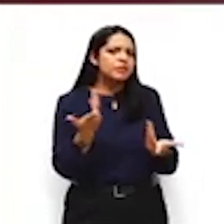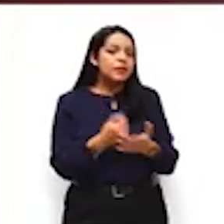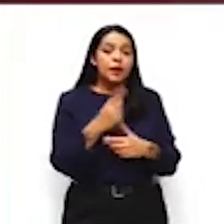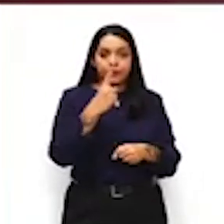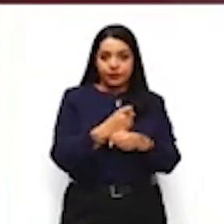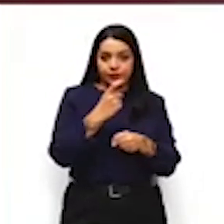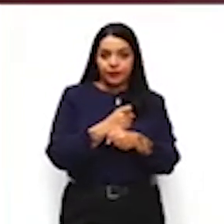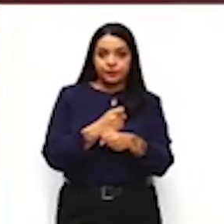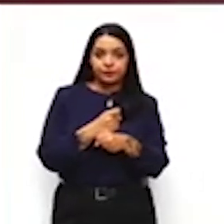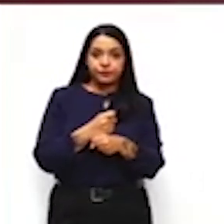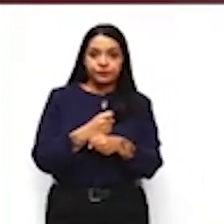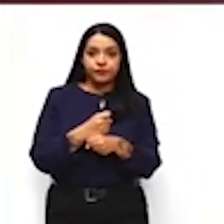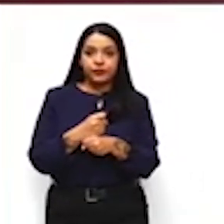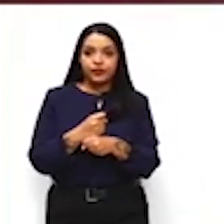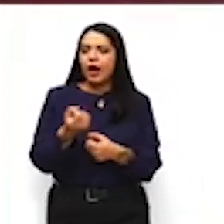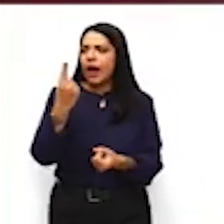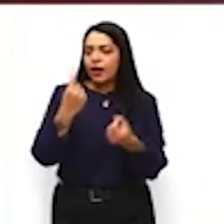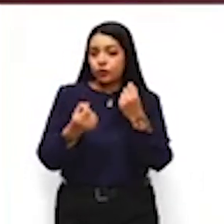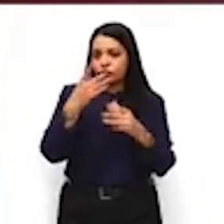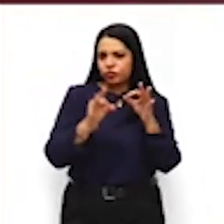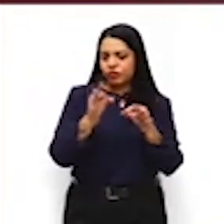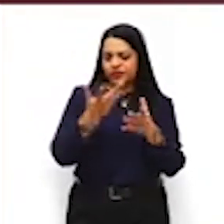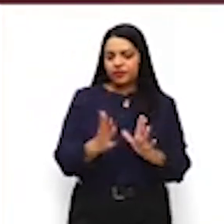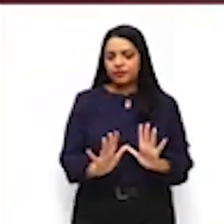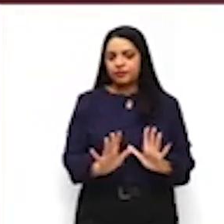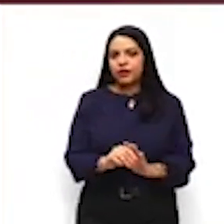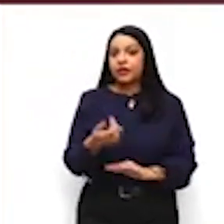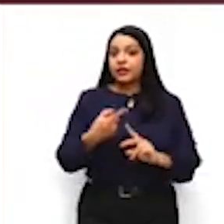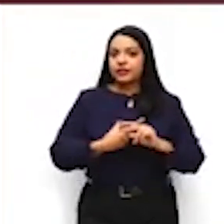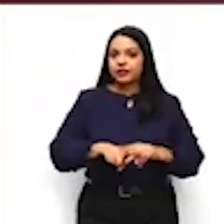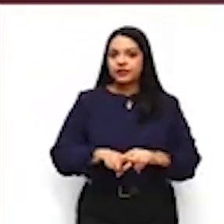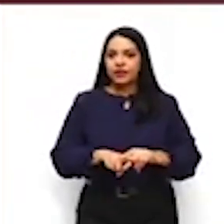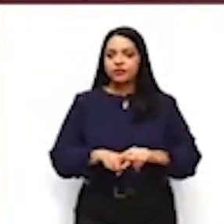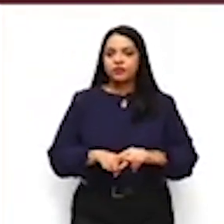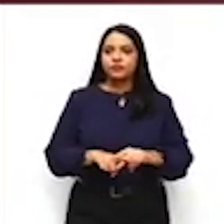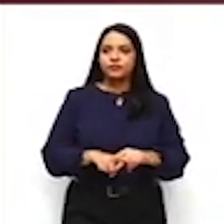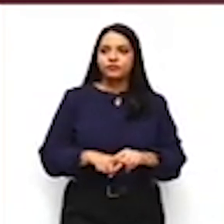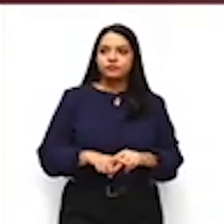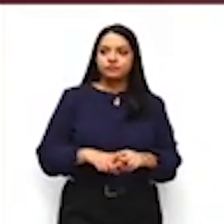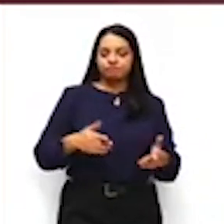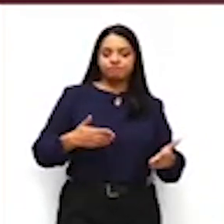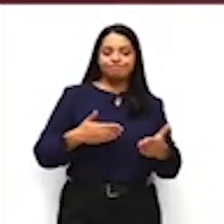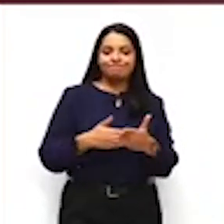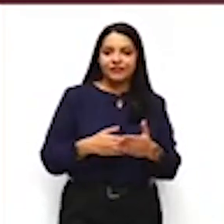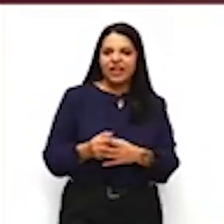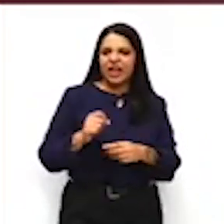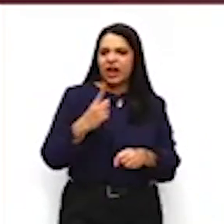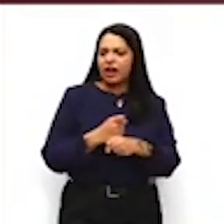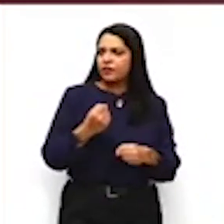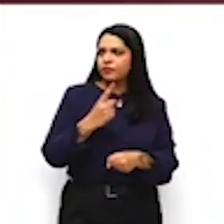Primero empezaron algunos jueces y empezaron a interponer una cosa